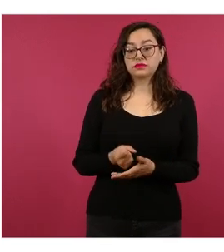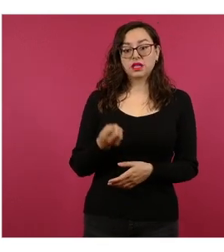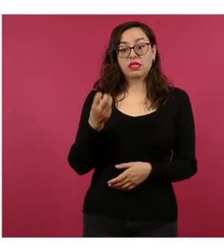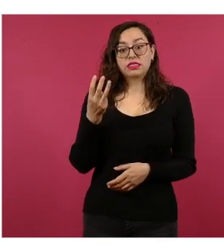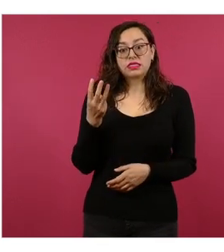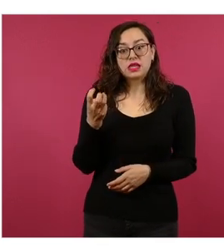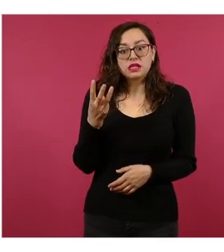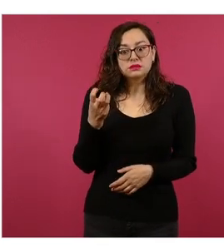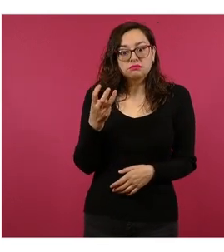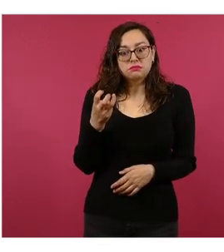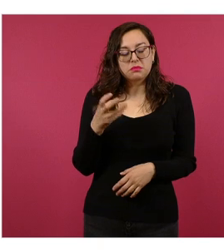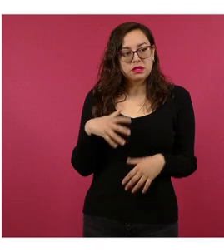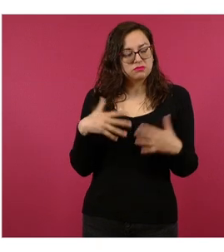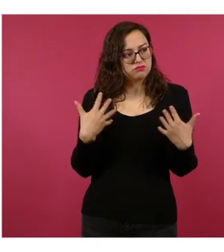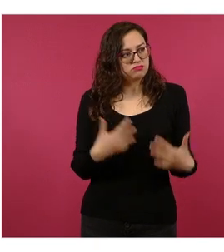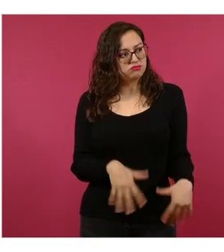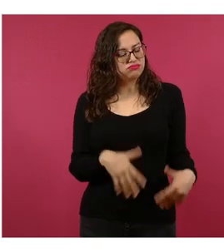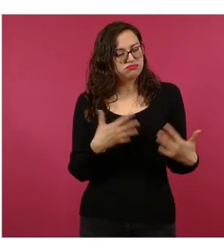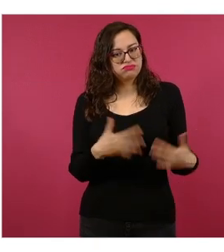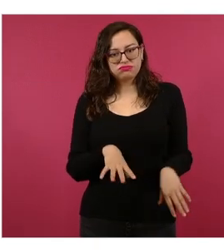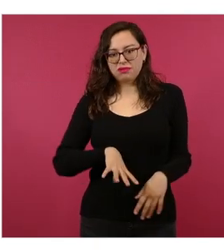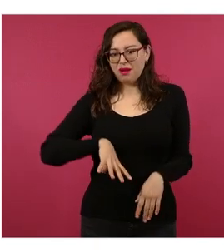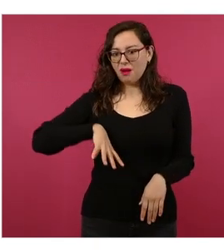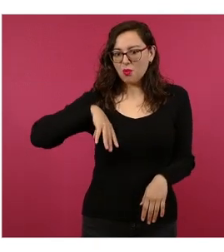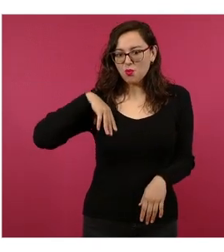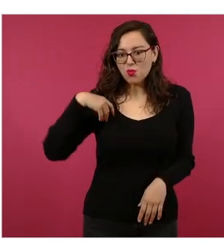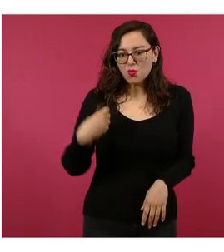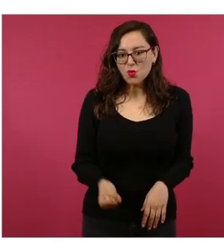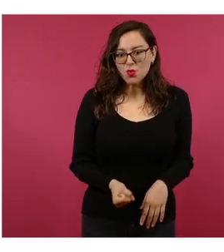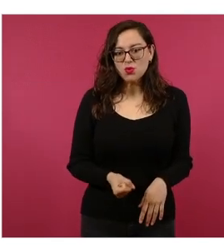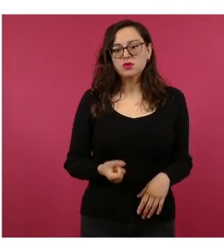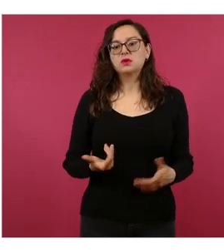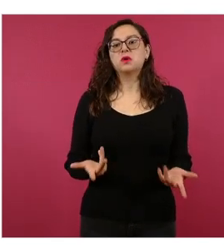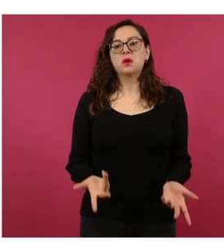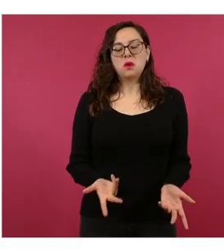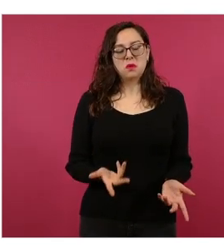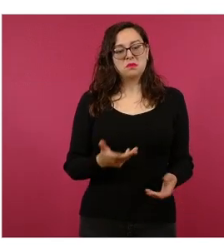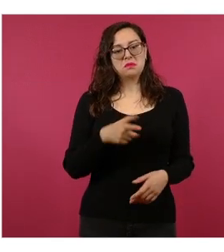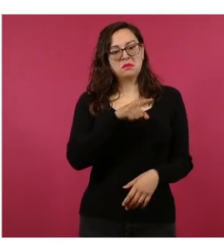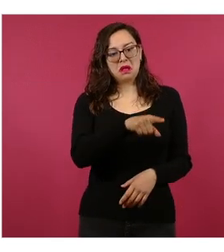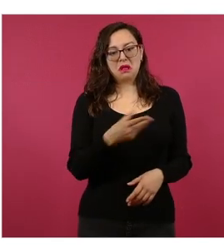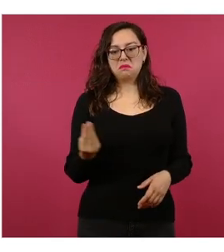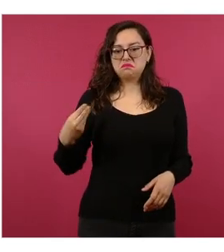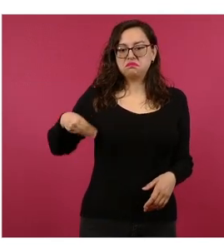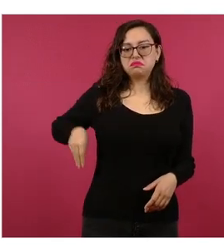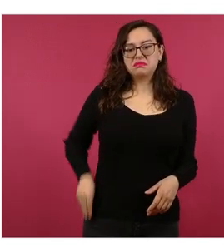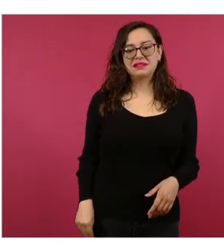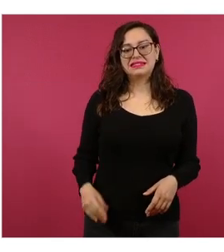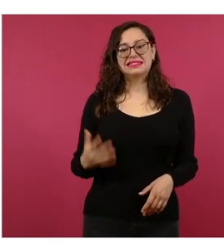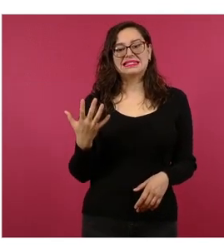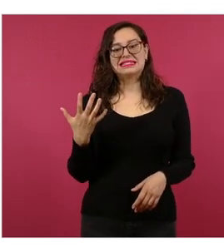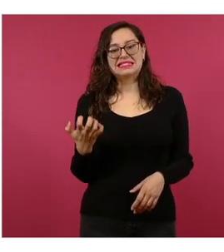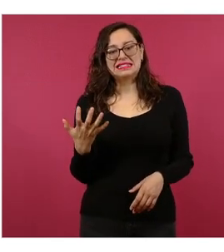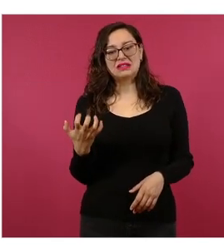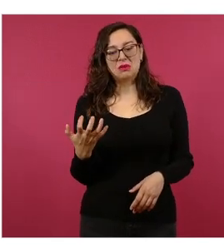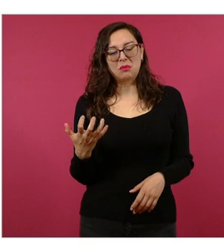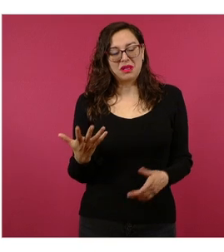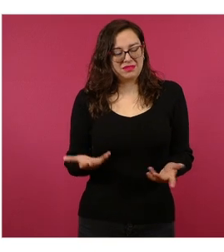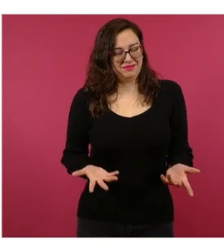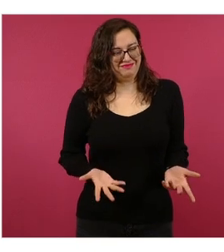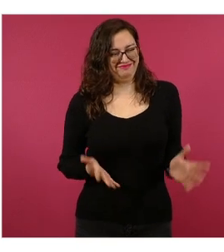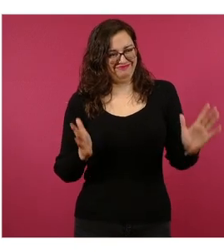más cara que el promedio nacional que reportamos y con una ganancia de 5.22 pesos. Tenemos un caso por